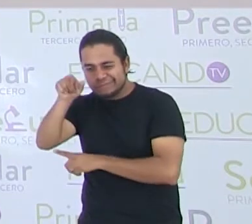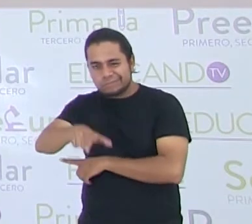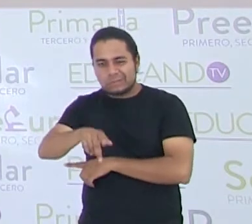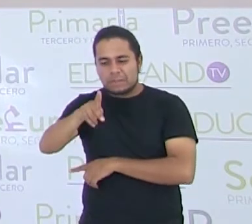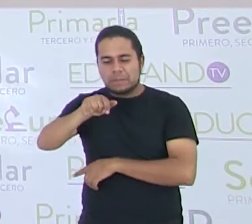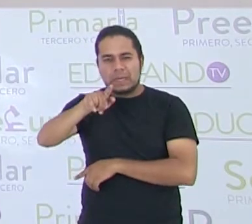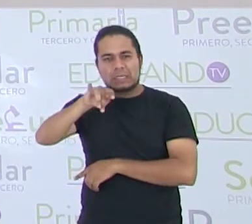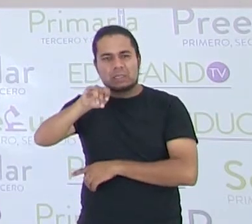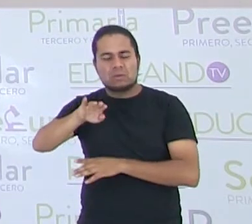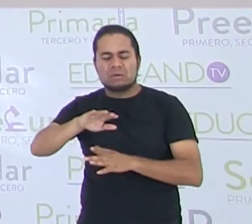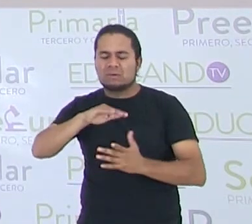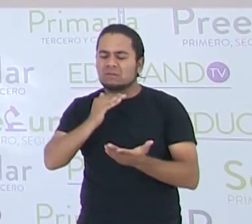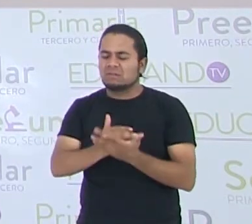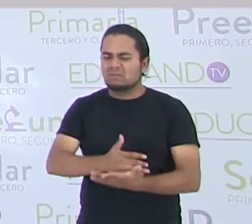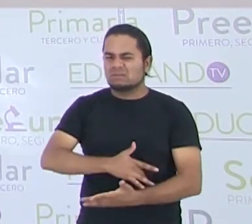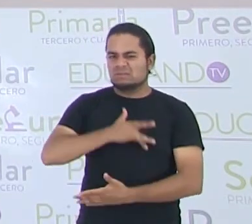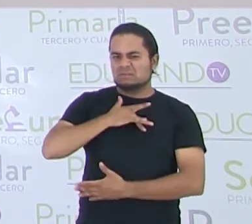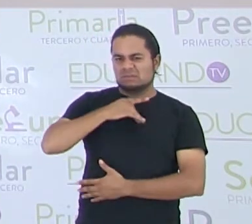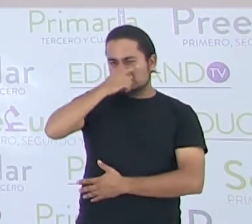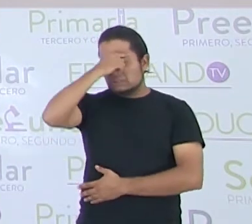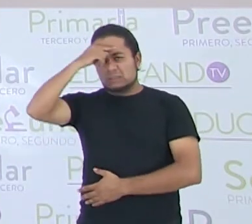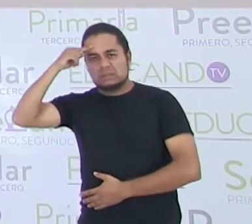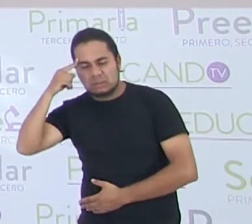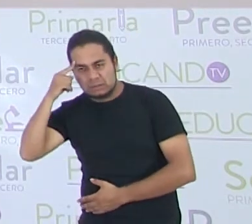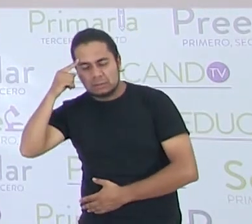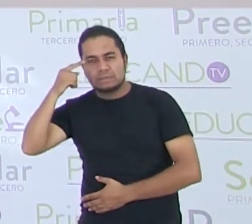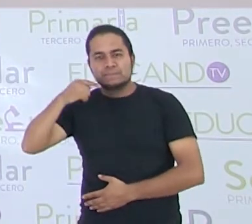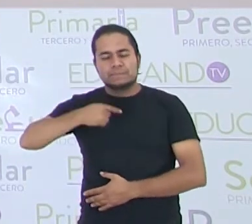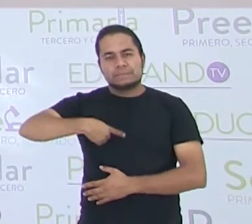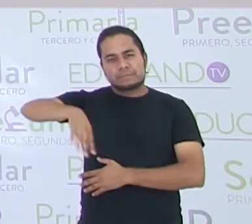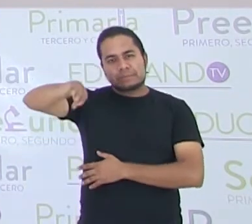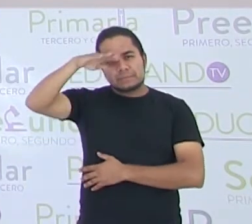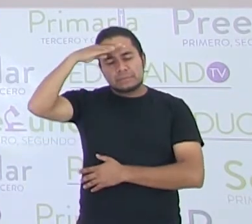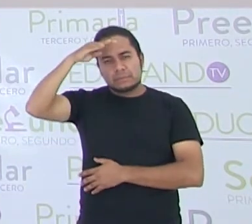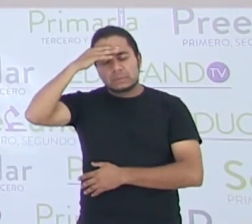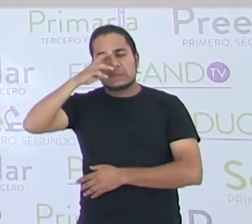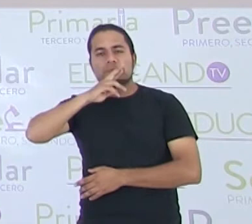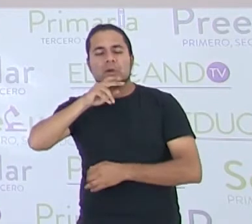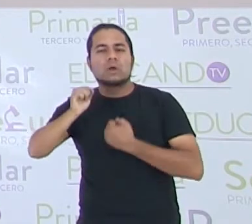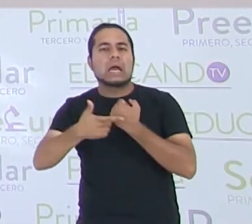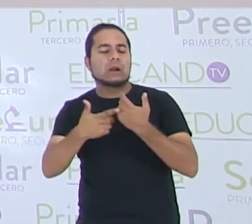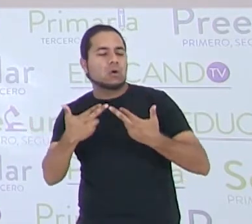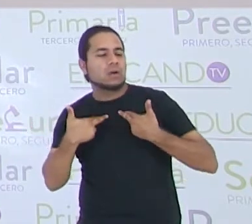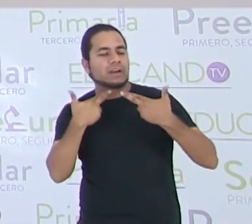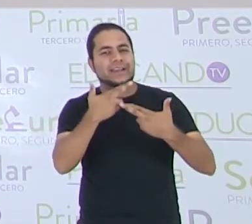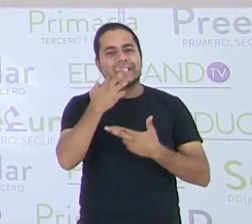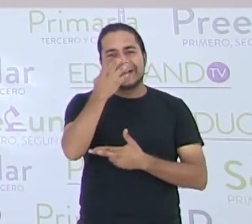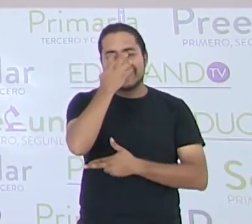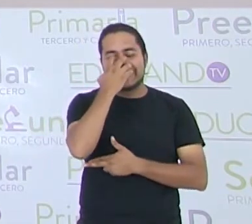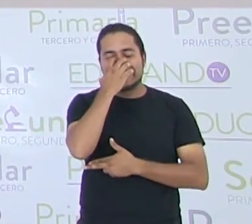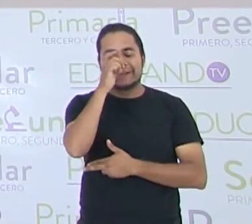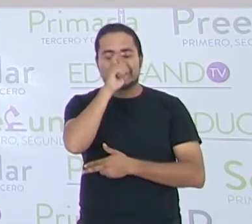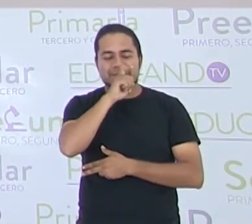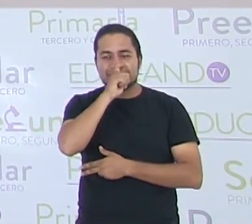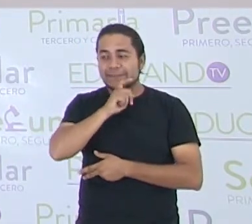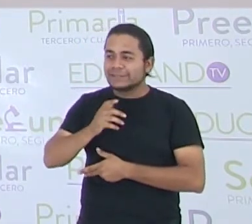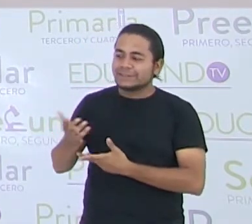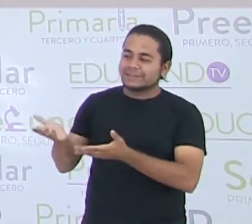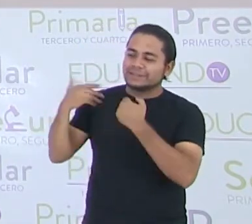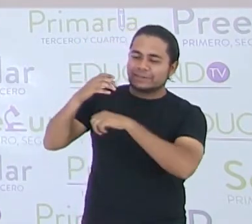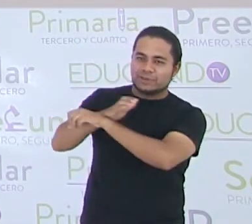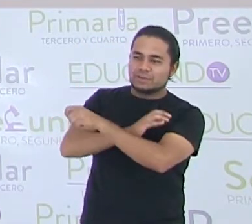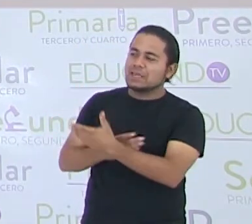estaba cansado. Así que pensó en regalarle un osito de peluche. Involucró a todos